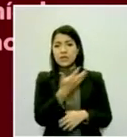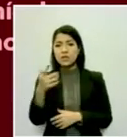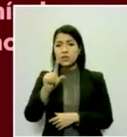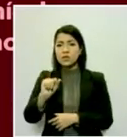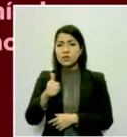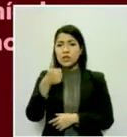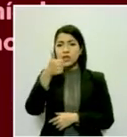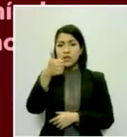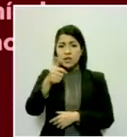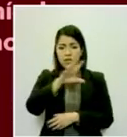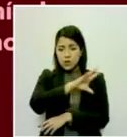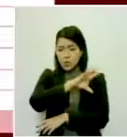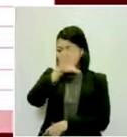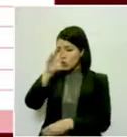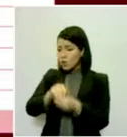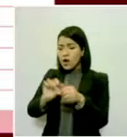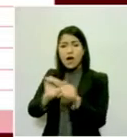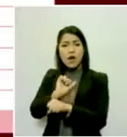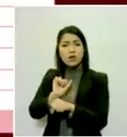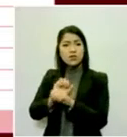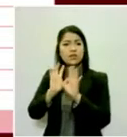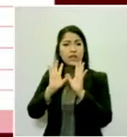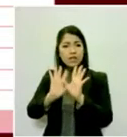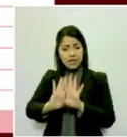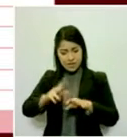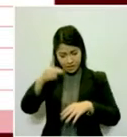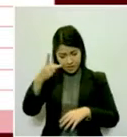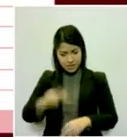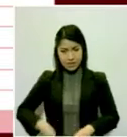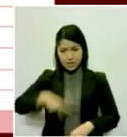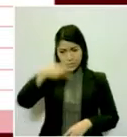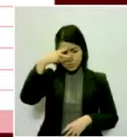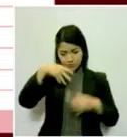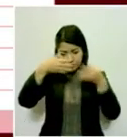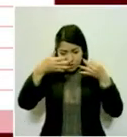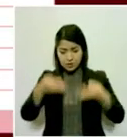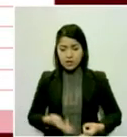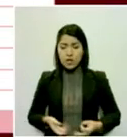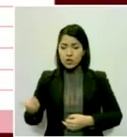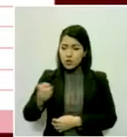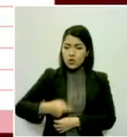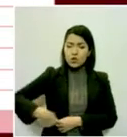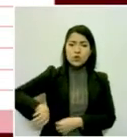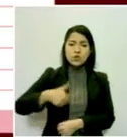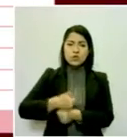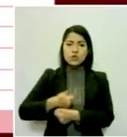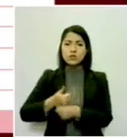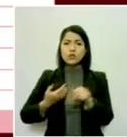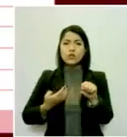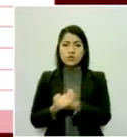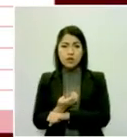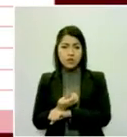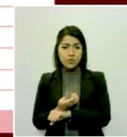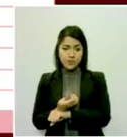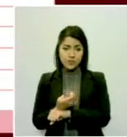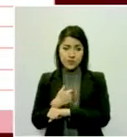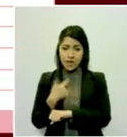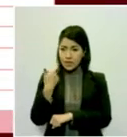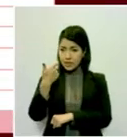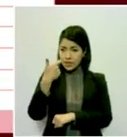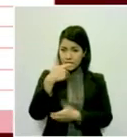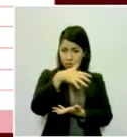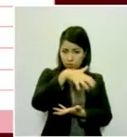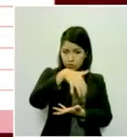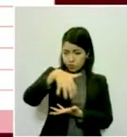24,576 autos ya regularizados aquí en Michoacán. Siguiente. Nosotros somos el sexto estado en, digamos, en recaudación